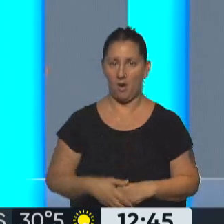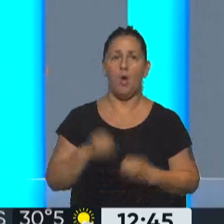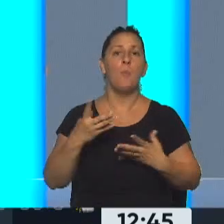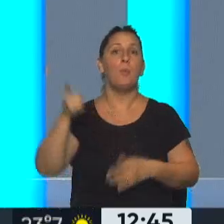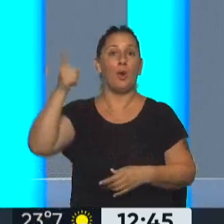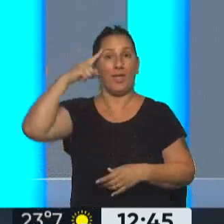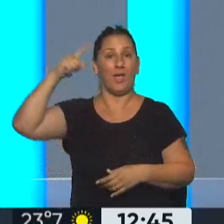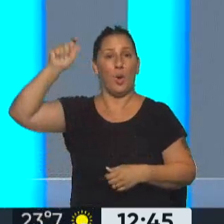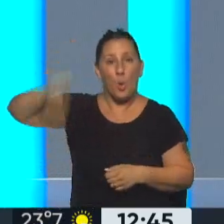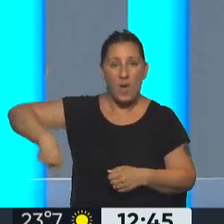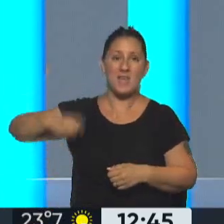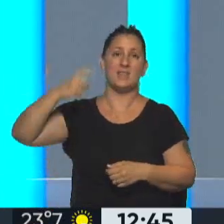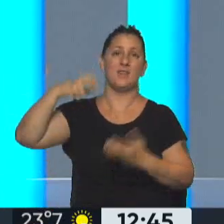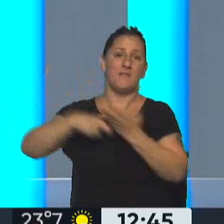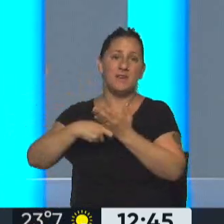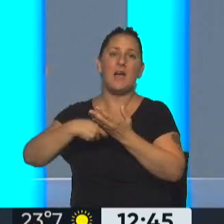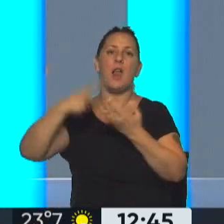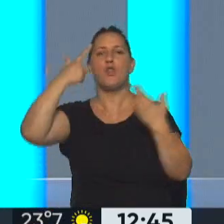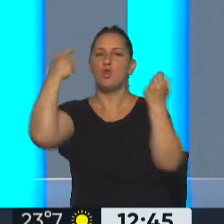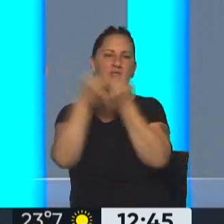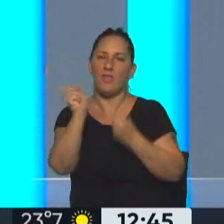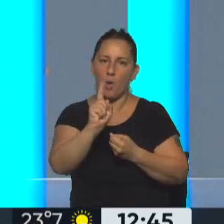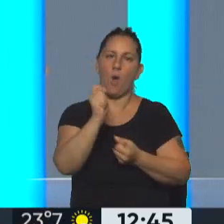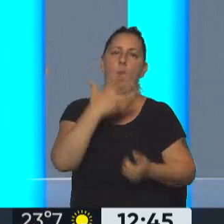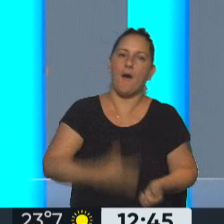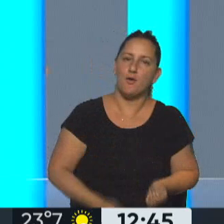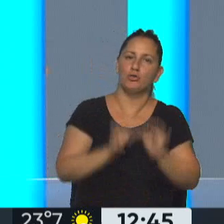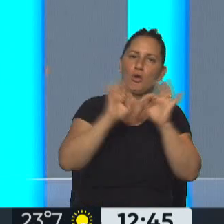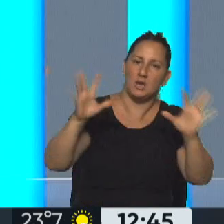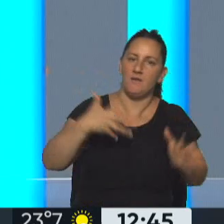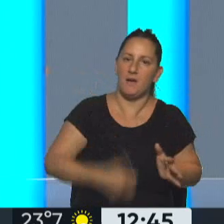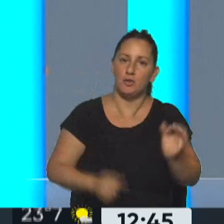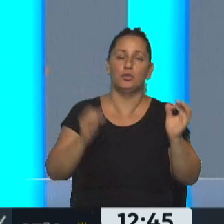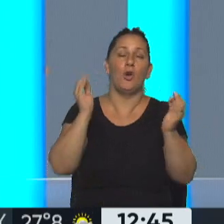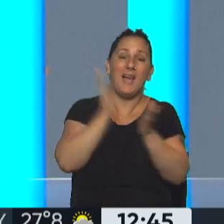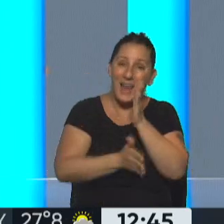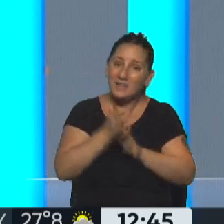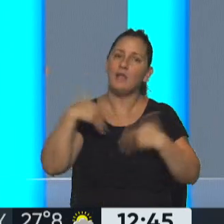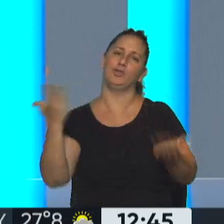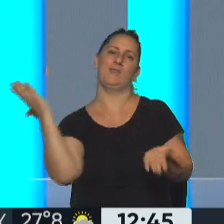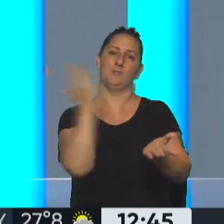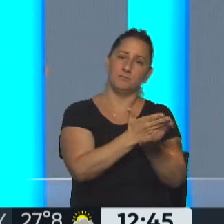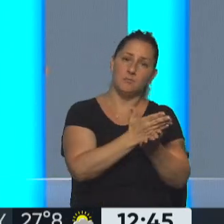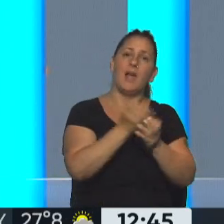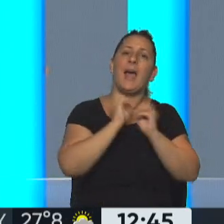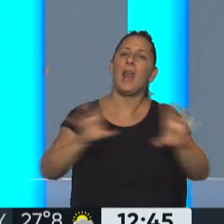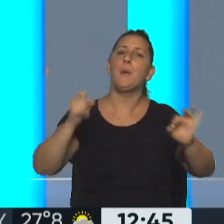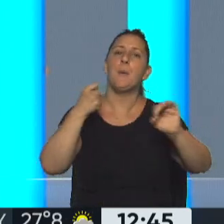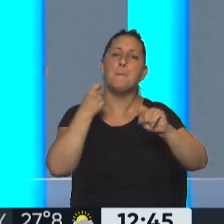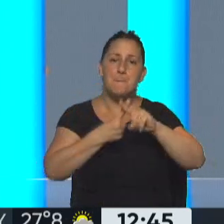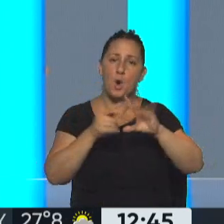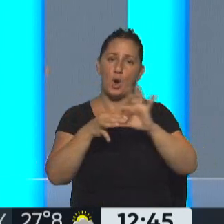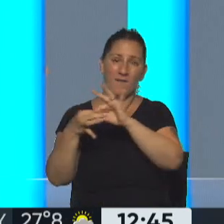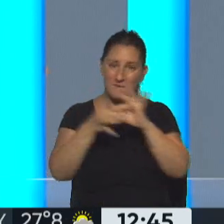no comparten que el aborto tenga que ser libre gratuito dice no Bueno entonces te damos a penalizar de alguna manera homicidio grabado por el vínculo tiene una pena de